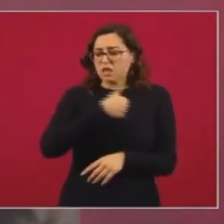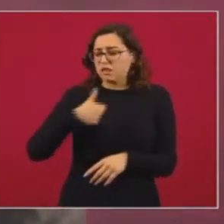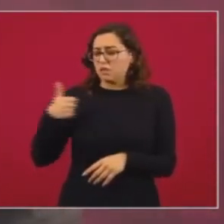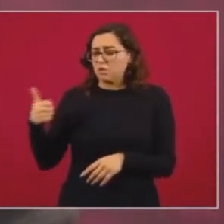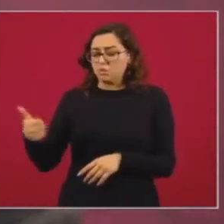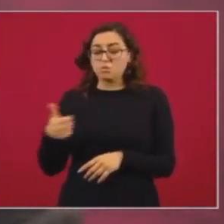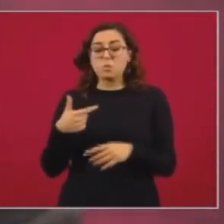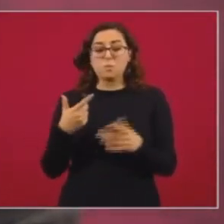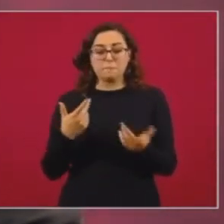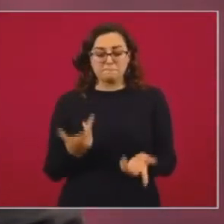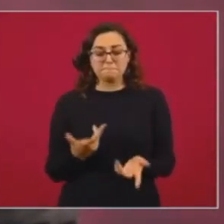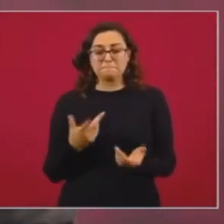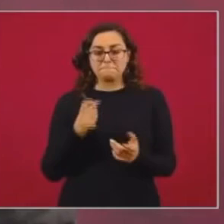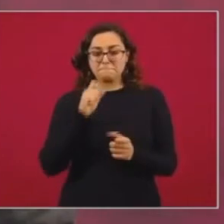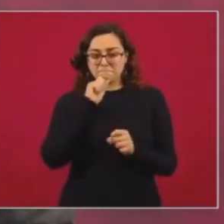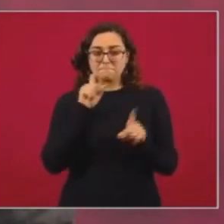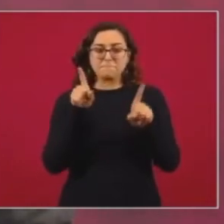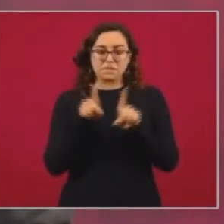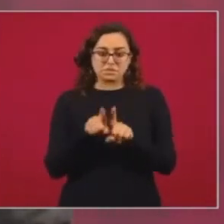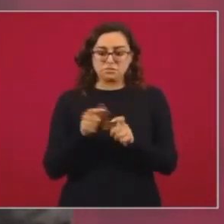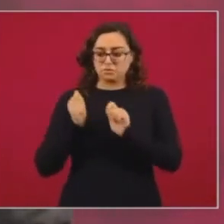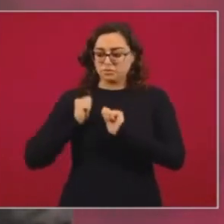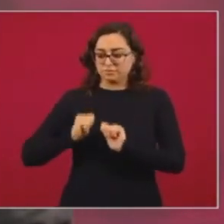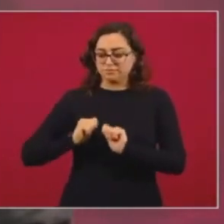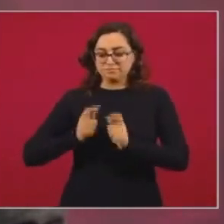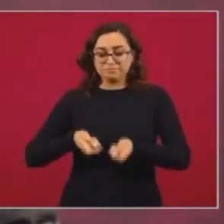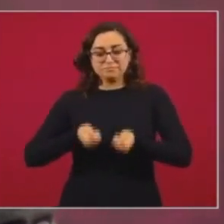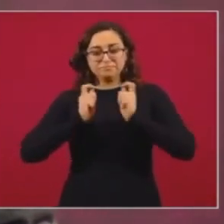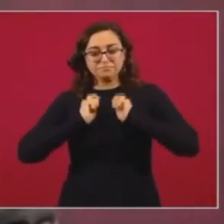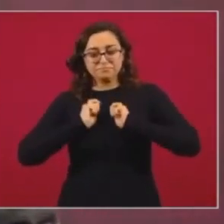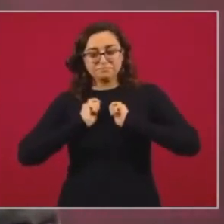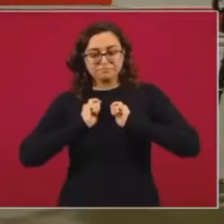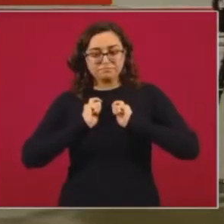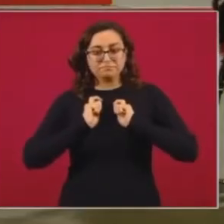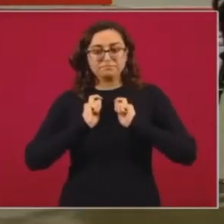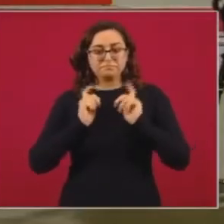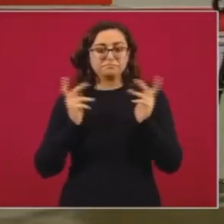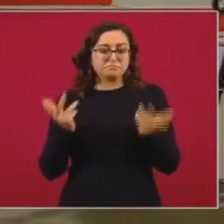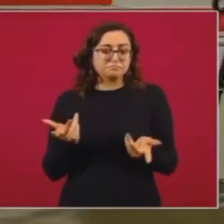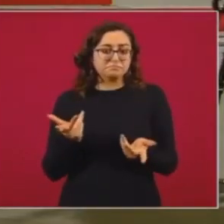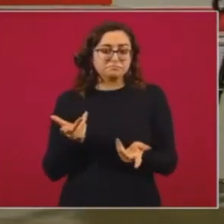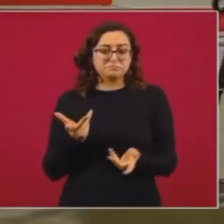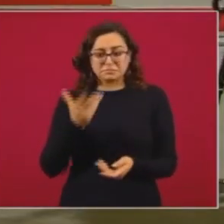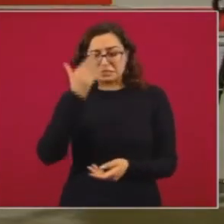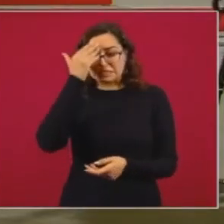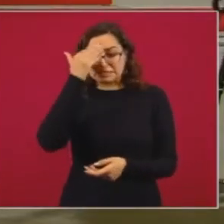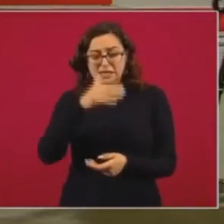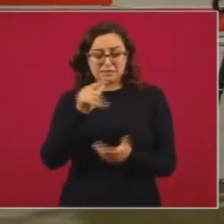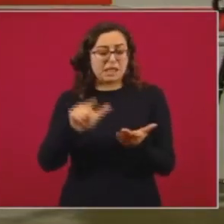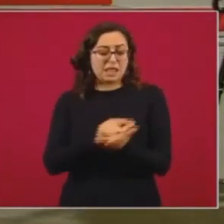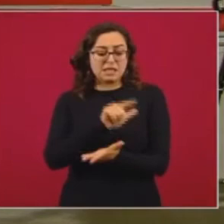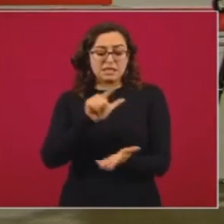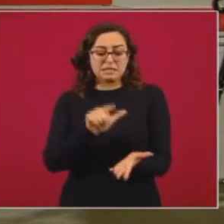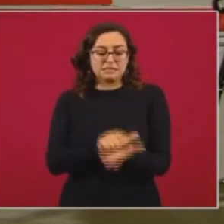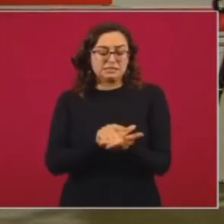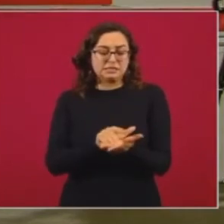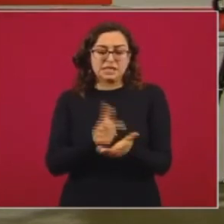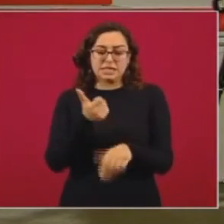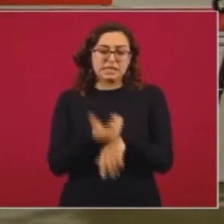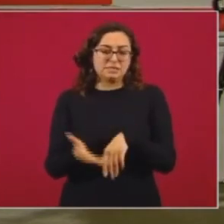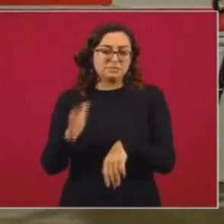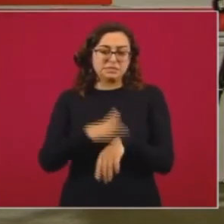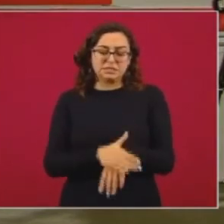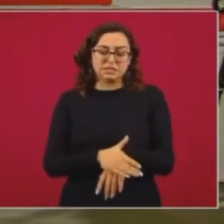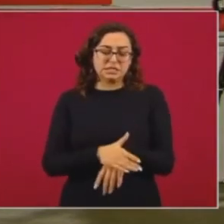nosotros y del encargo que tenemos adjudicado. Esto está previsto, como todos sabemos, en la Ley Orgánica de la Administración